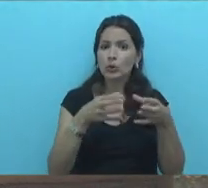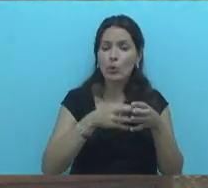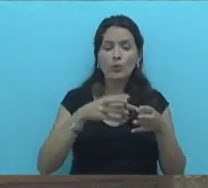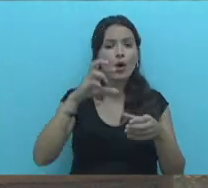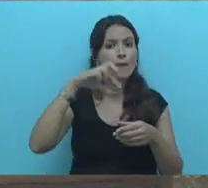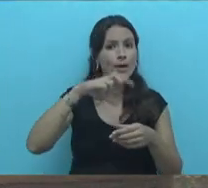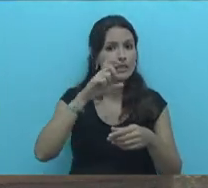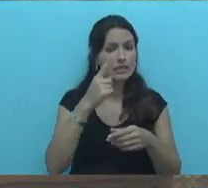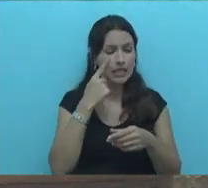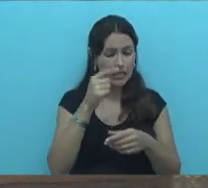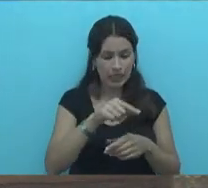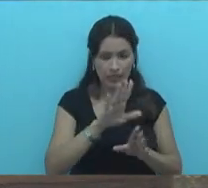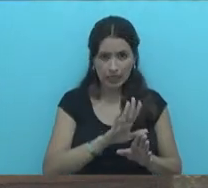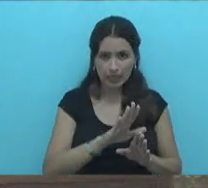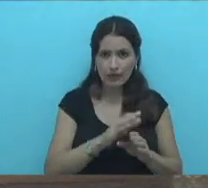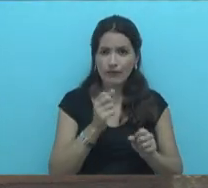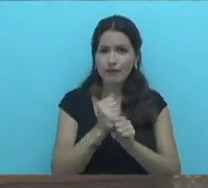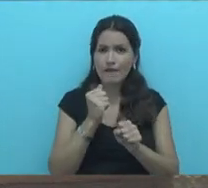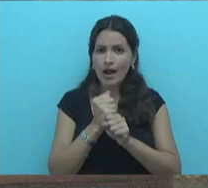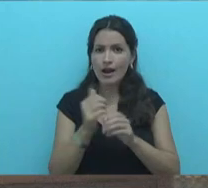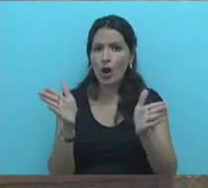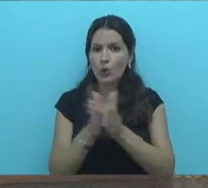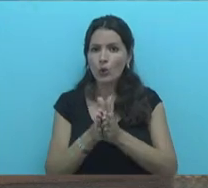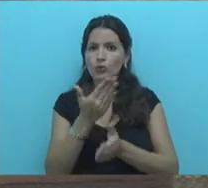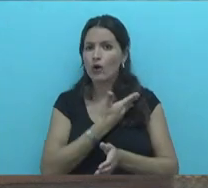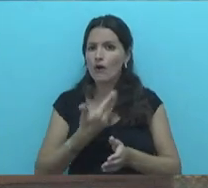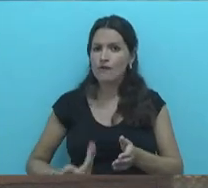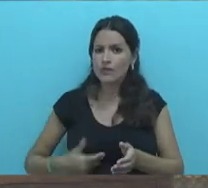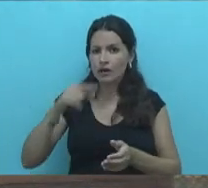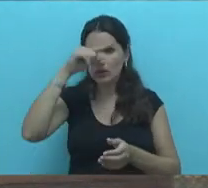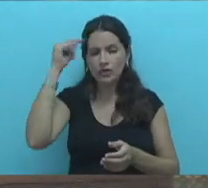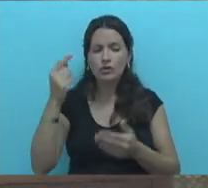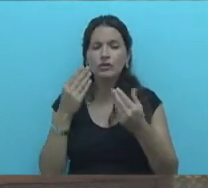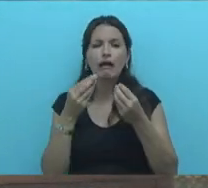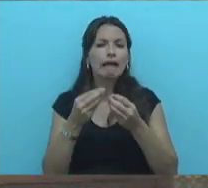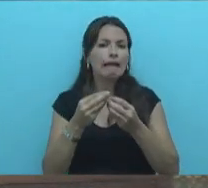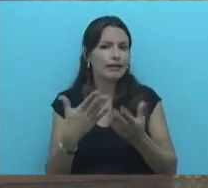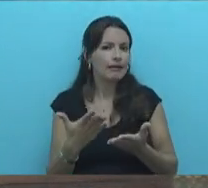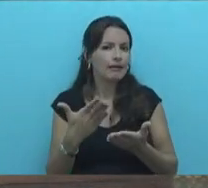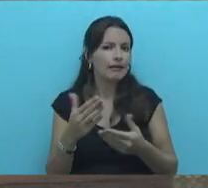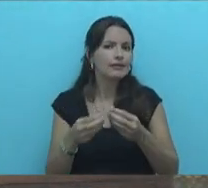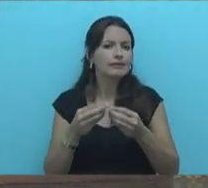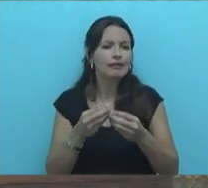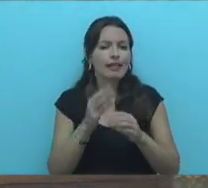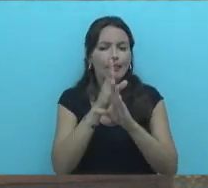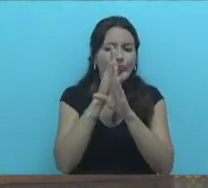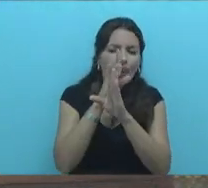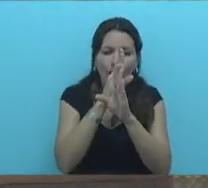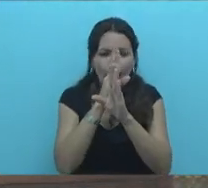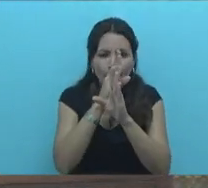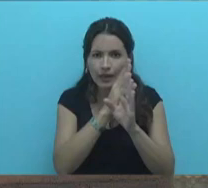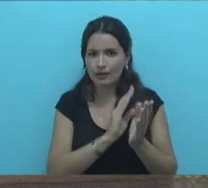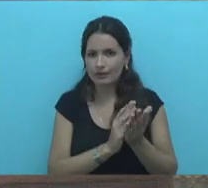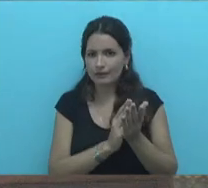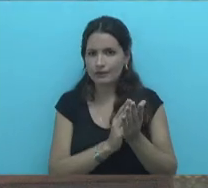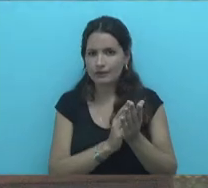trabaja para los gobiernos nacionales para hacer, entre otras cosas, la depuración que necesitan los grandes empresarios